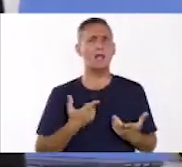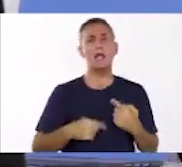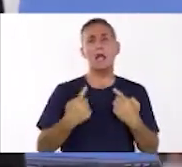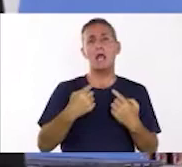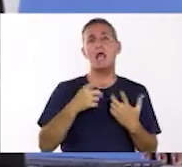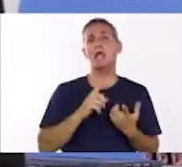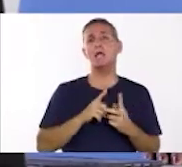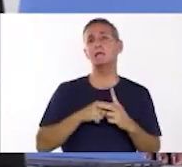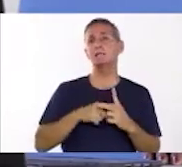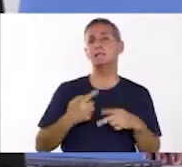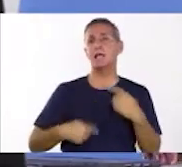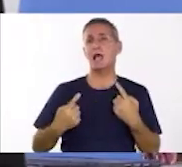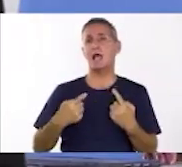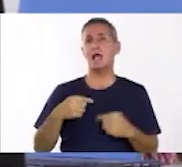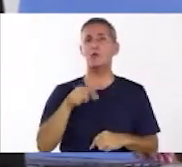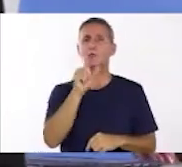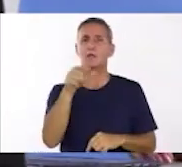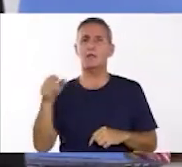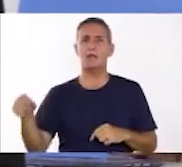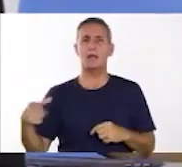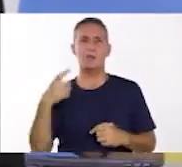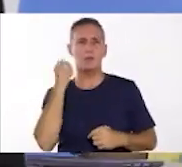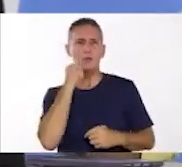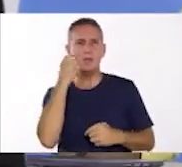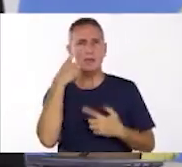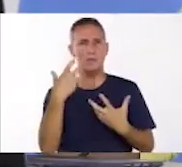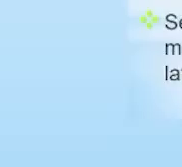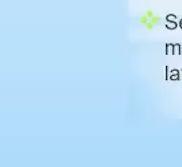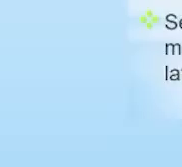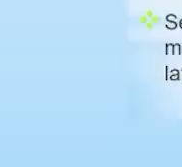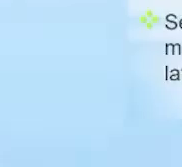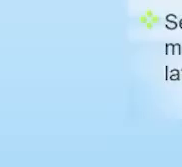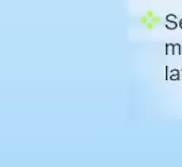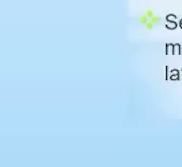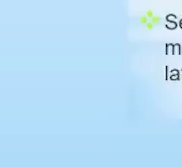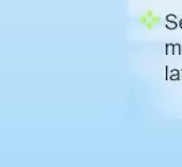y algunos de los representantes.